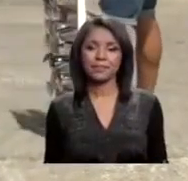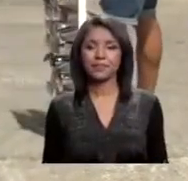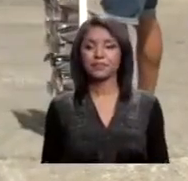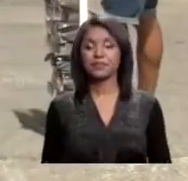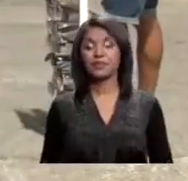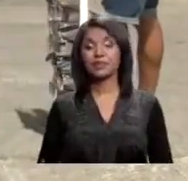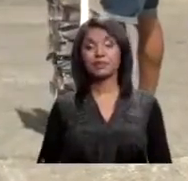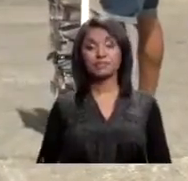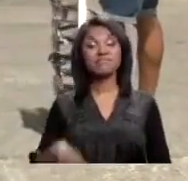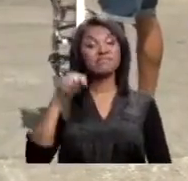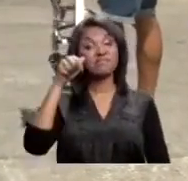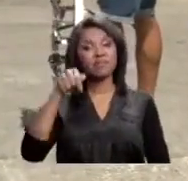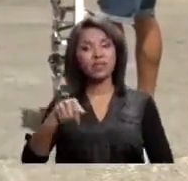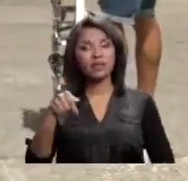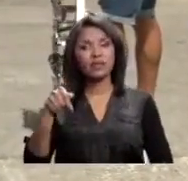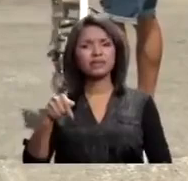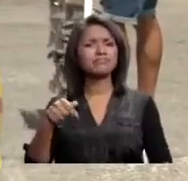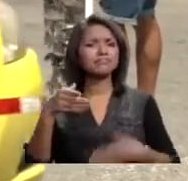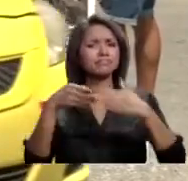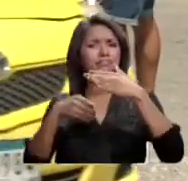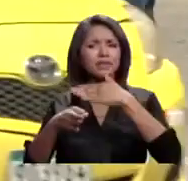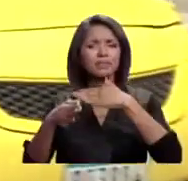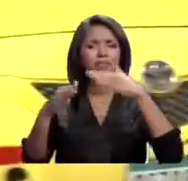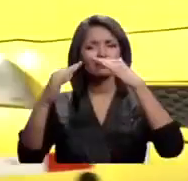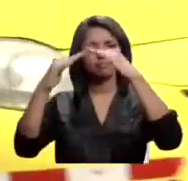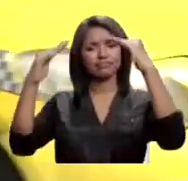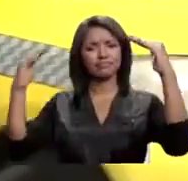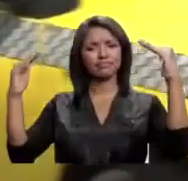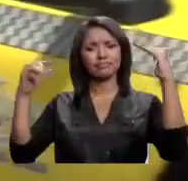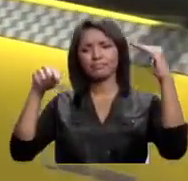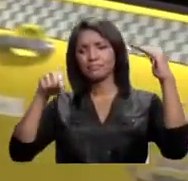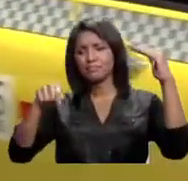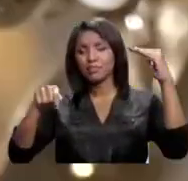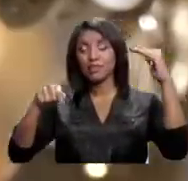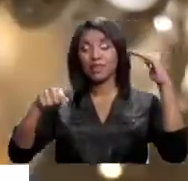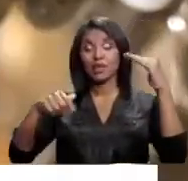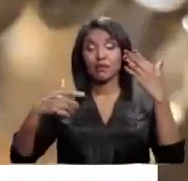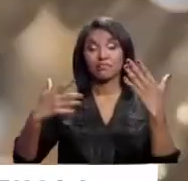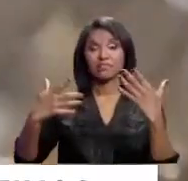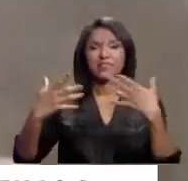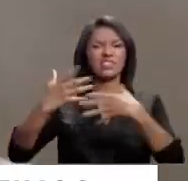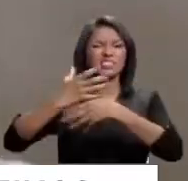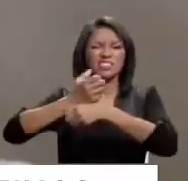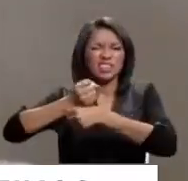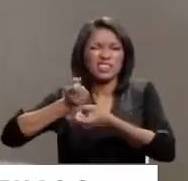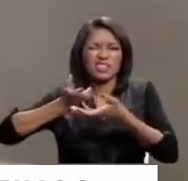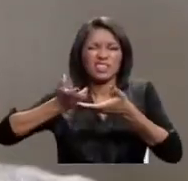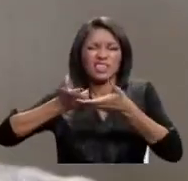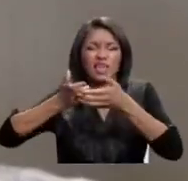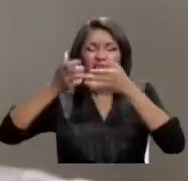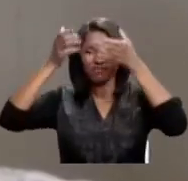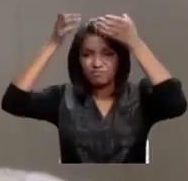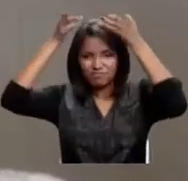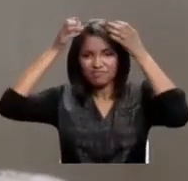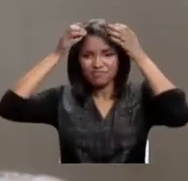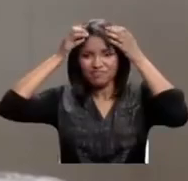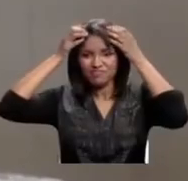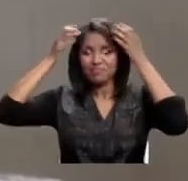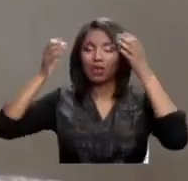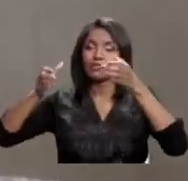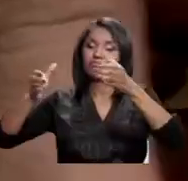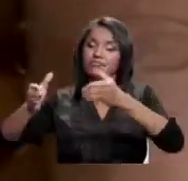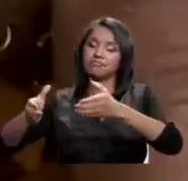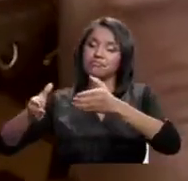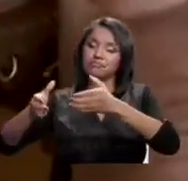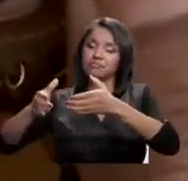Así es, Joanny y Car. Hemos entrado a un taller de estos muchos artesanos que todavía existen en la península de Azuero. Aquellas personas que hoy día